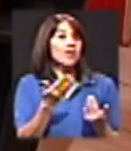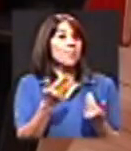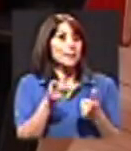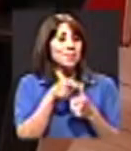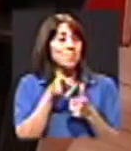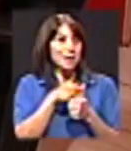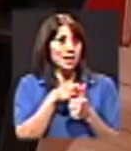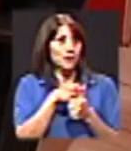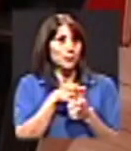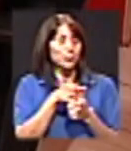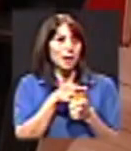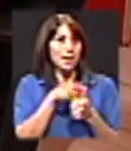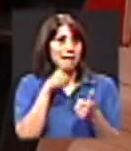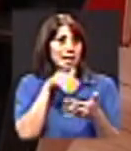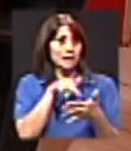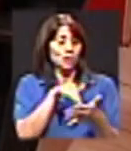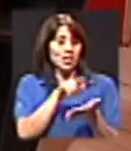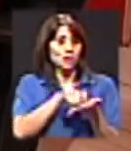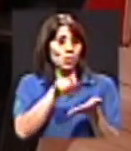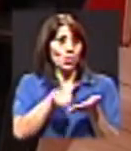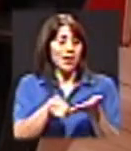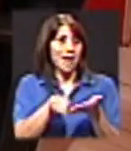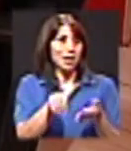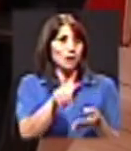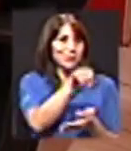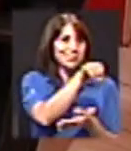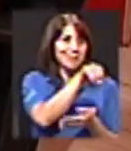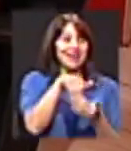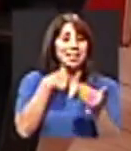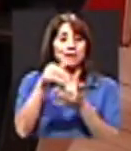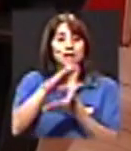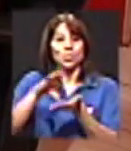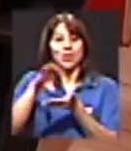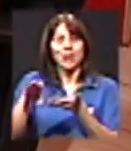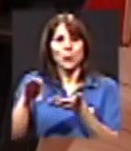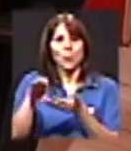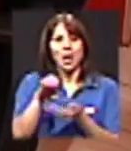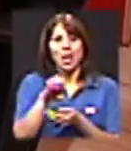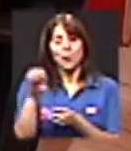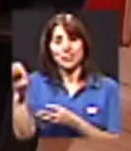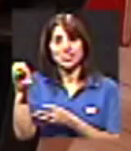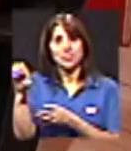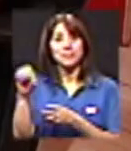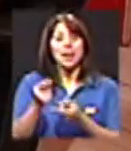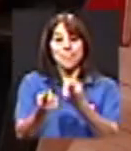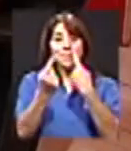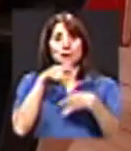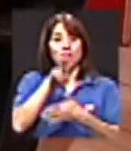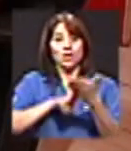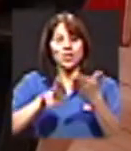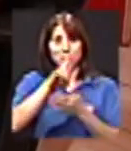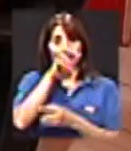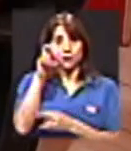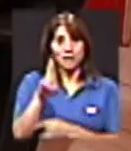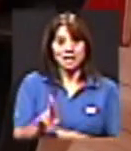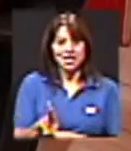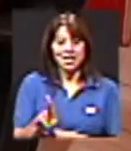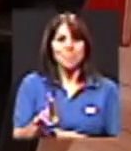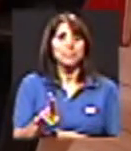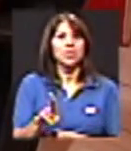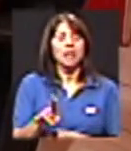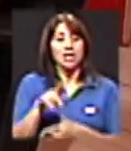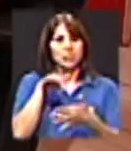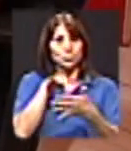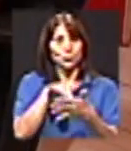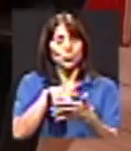este. Y viene aquí a la Universidad de Costa Rica, estudia Derecho. Y si no entiendo mal,